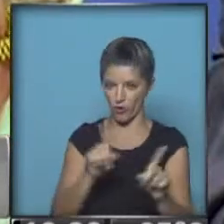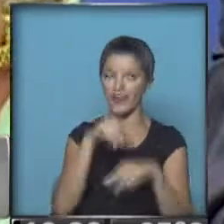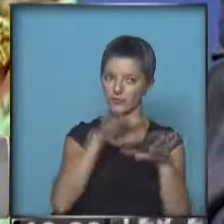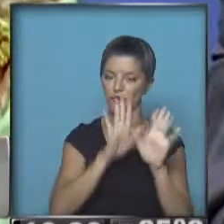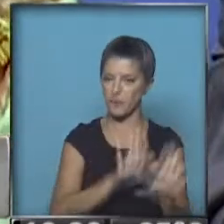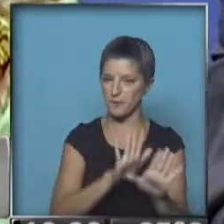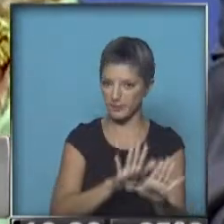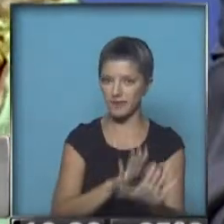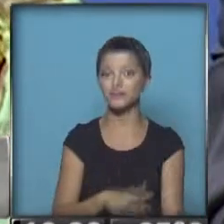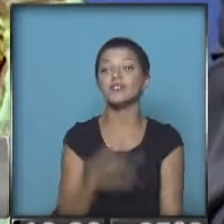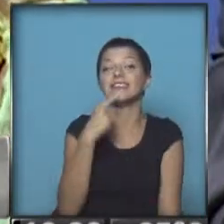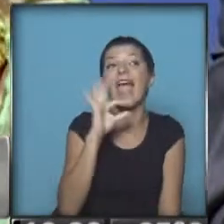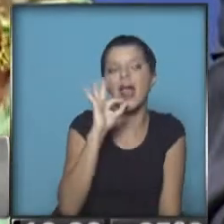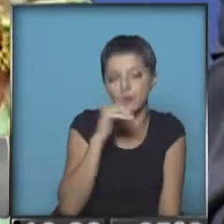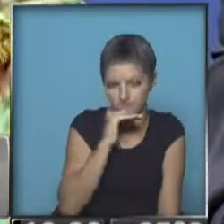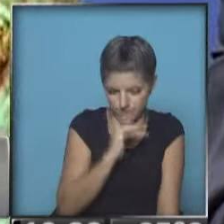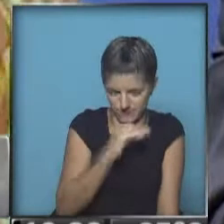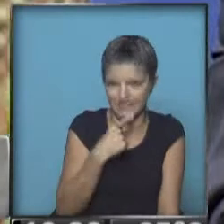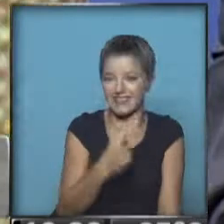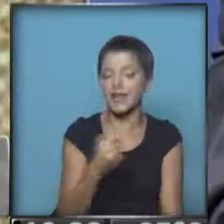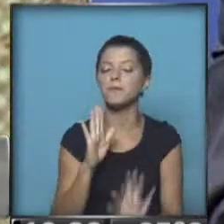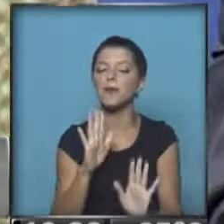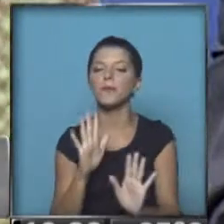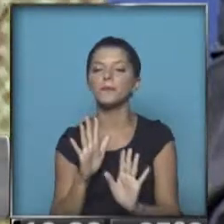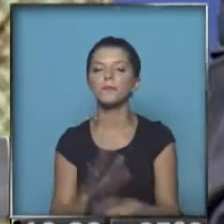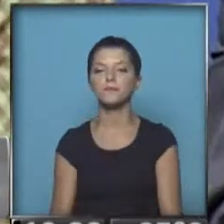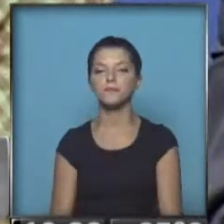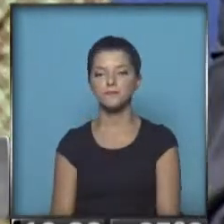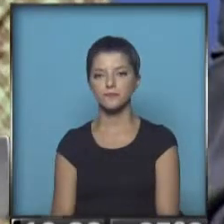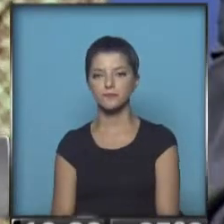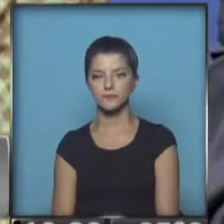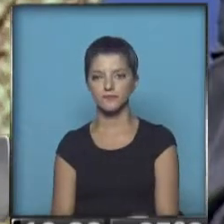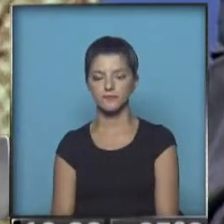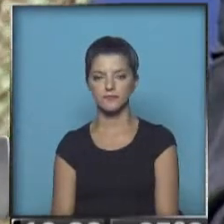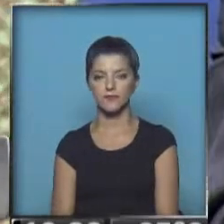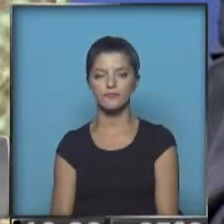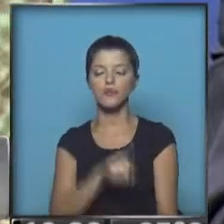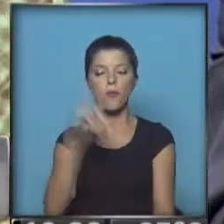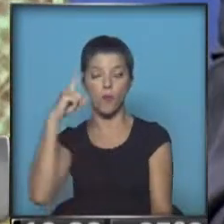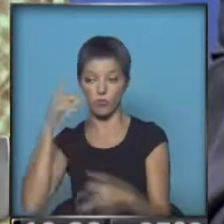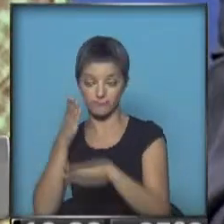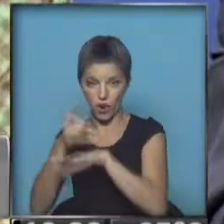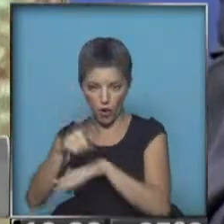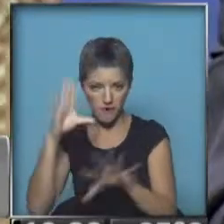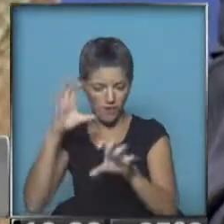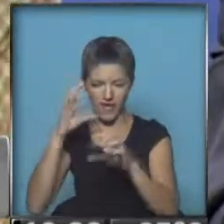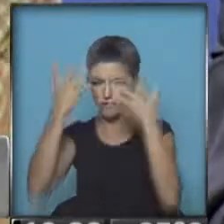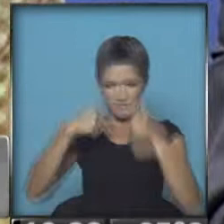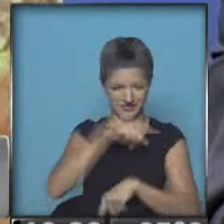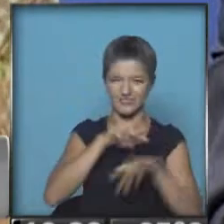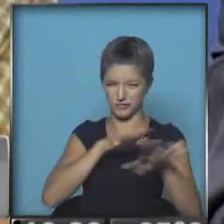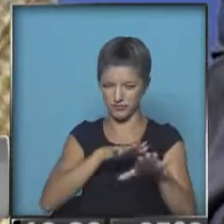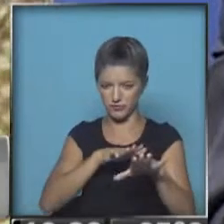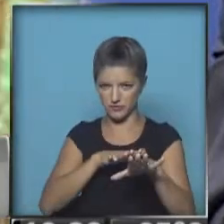alguna cosa habré dicho por lo bajo, y retorné a este momento. En ese momento yo